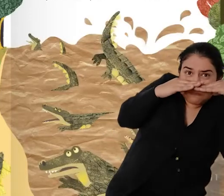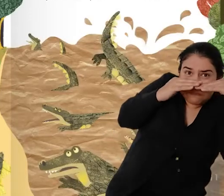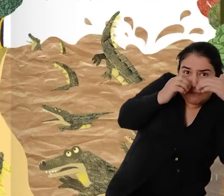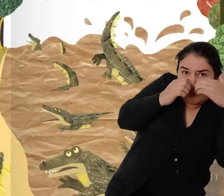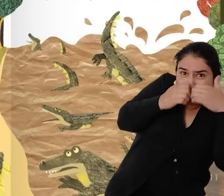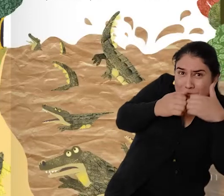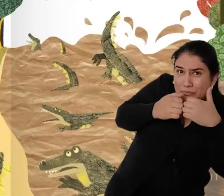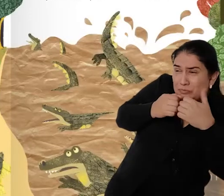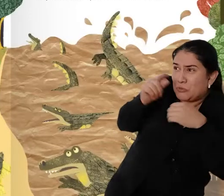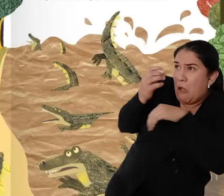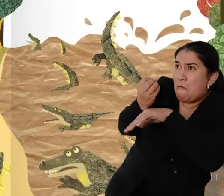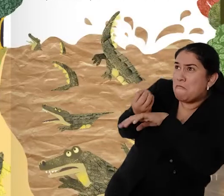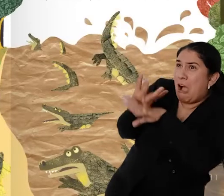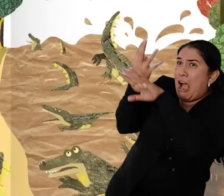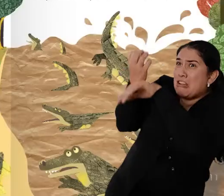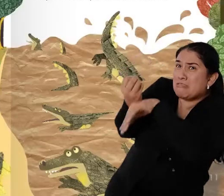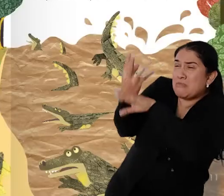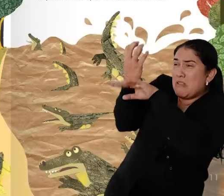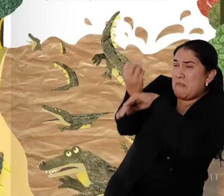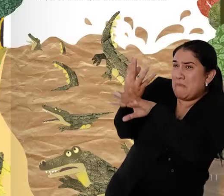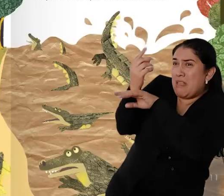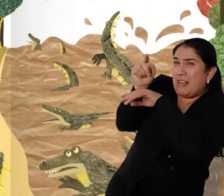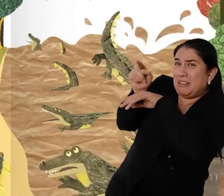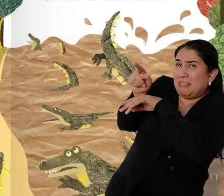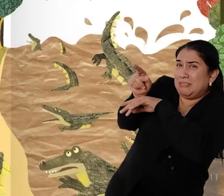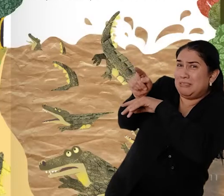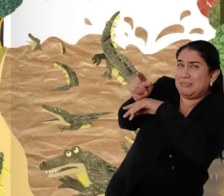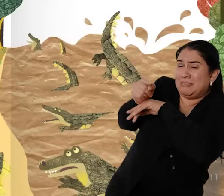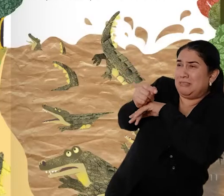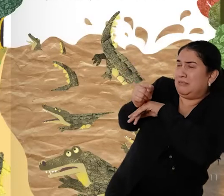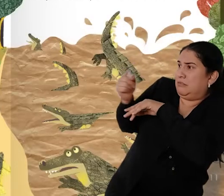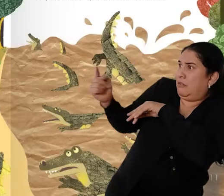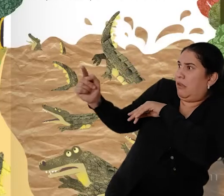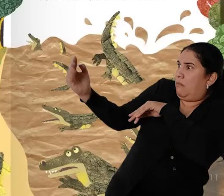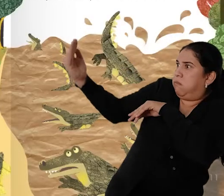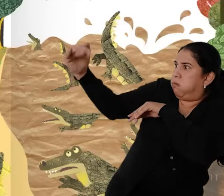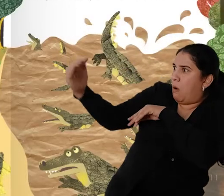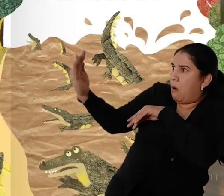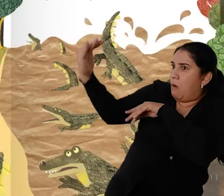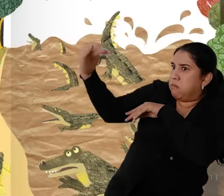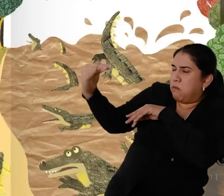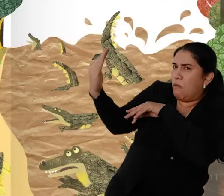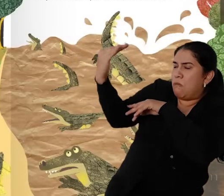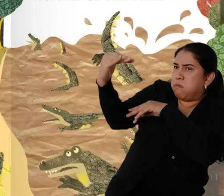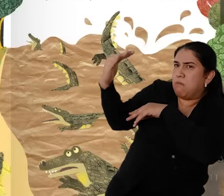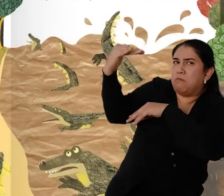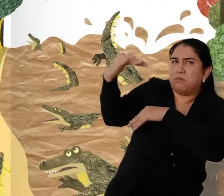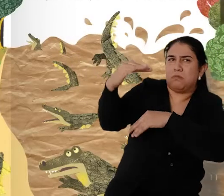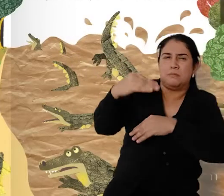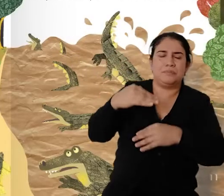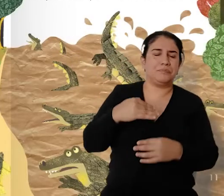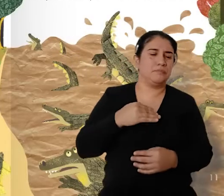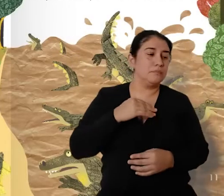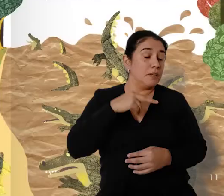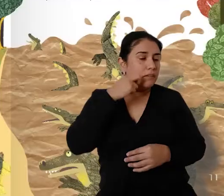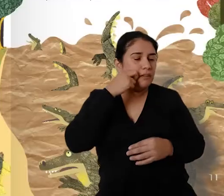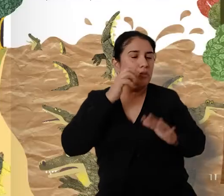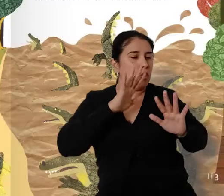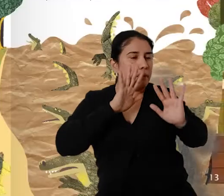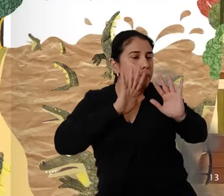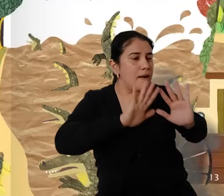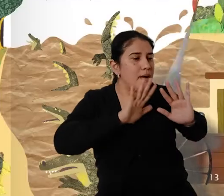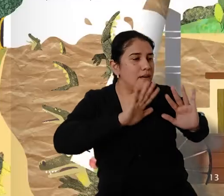una ballena! ¡Ahí viene la ballena! Pero el viejo yacaré sacudió de la cola al yacarecito que tenía más